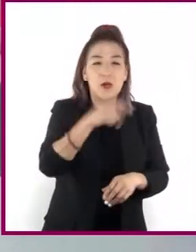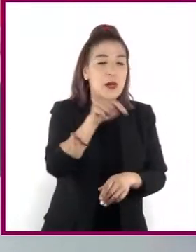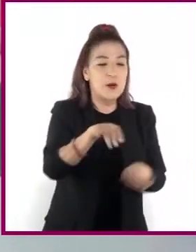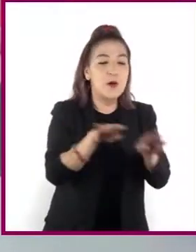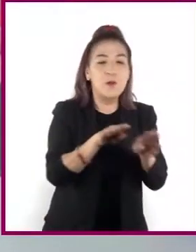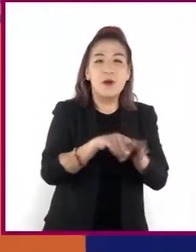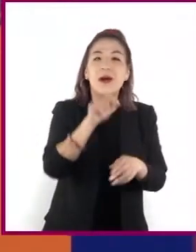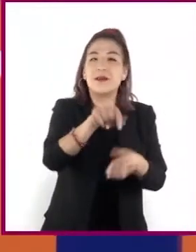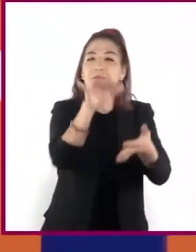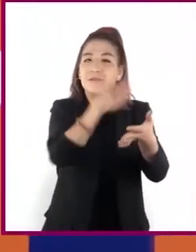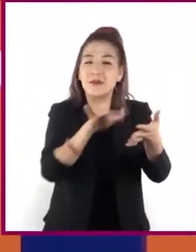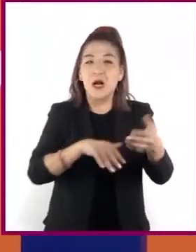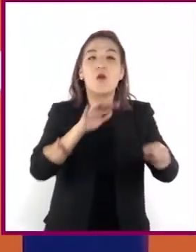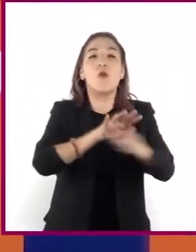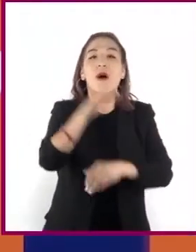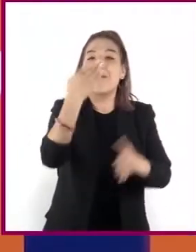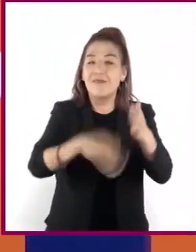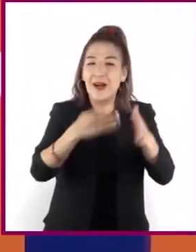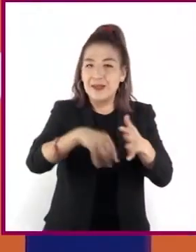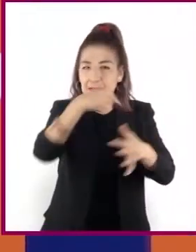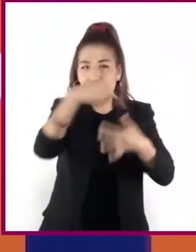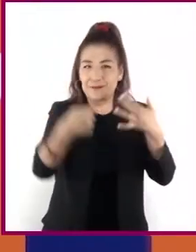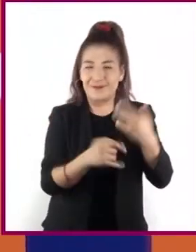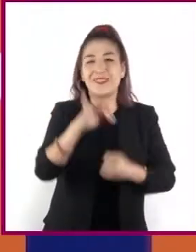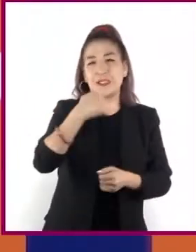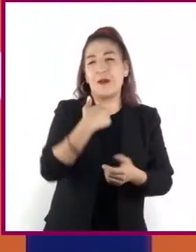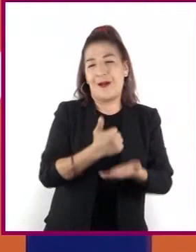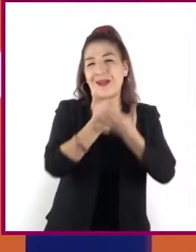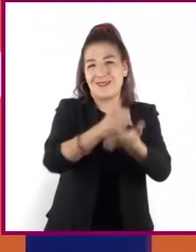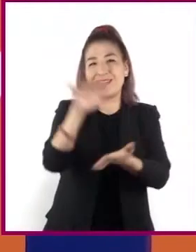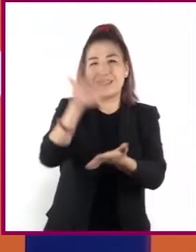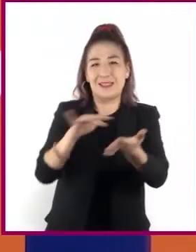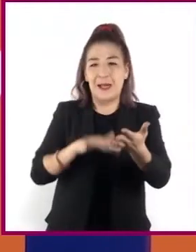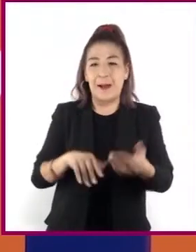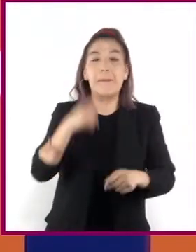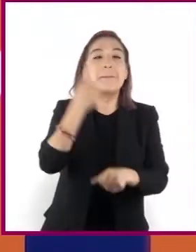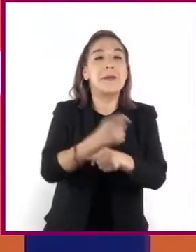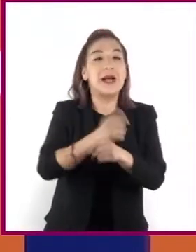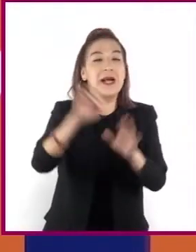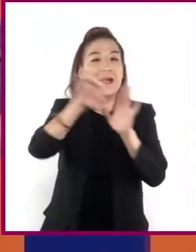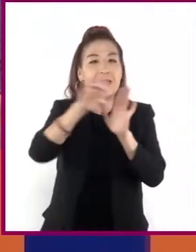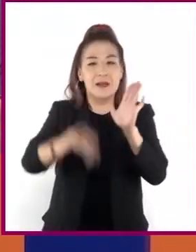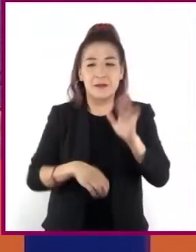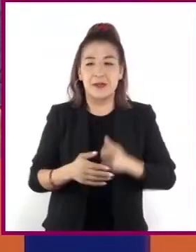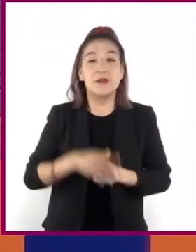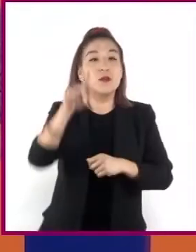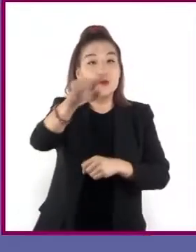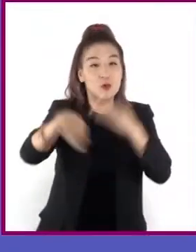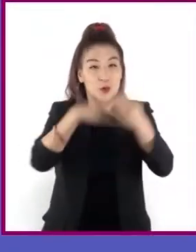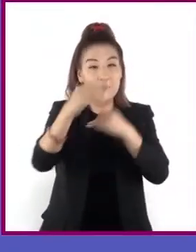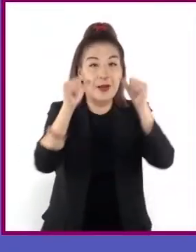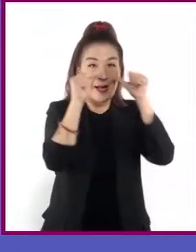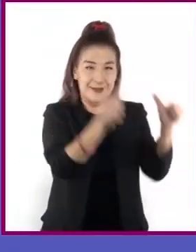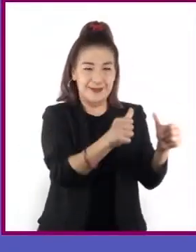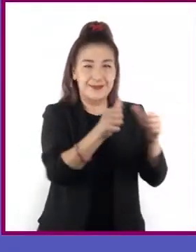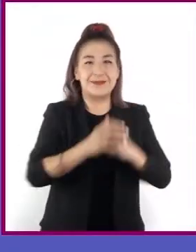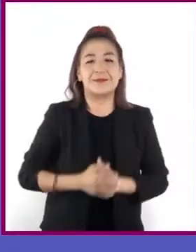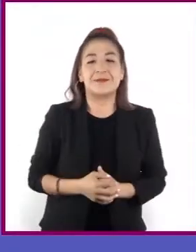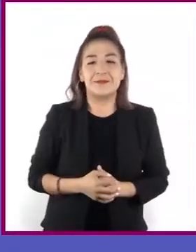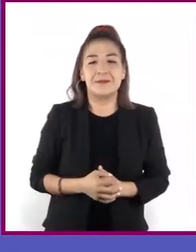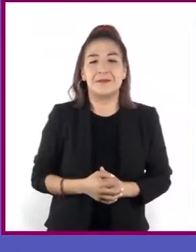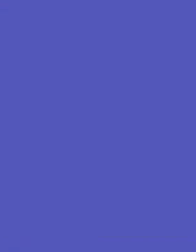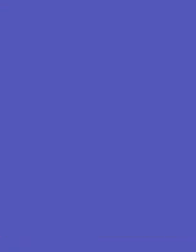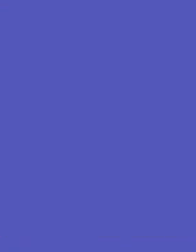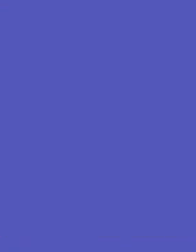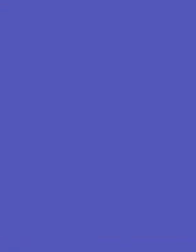indicadores. Claro, profesor. Yo le ayudo con la lectura del primer ejemplo. Pongan atención. El tema